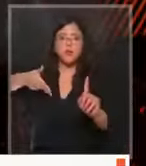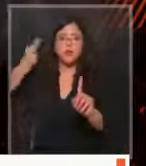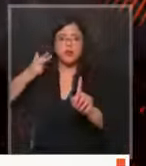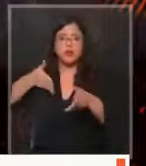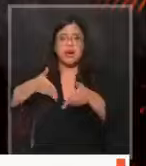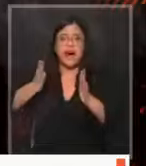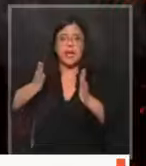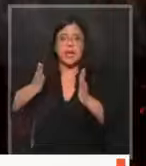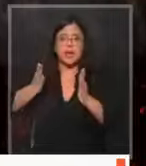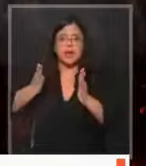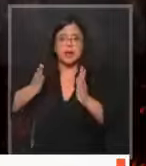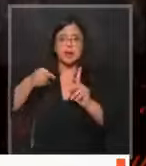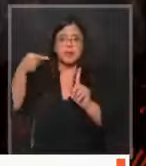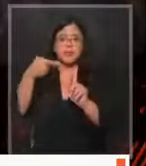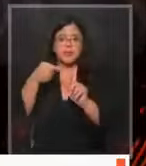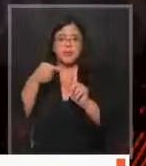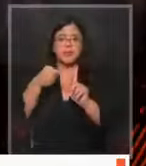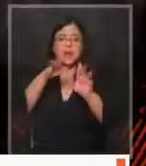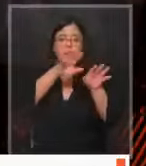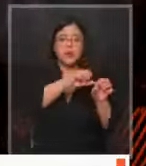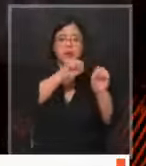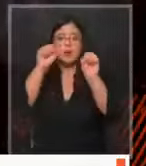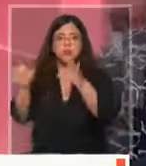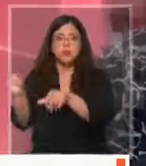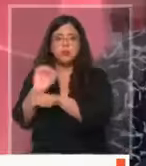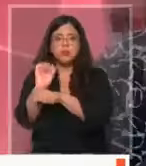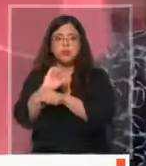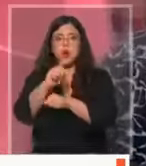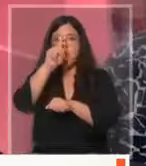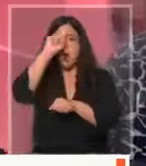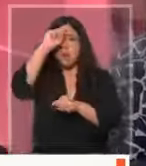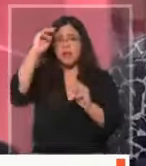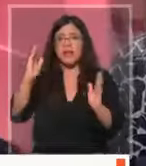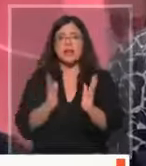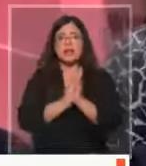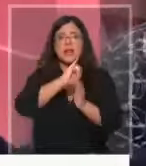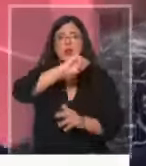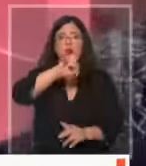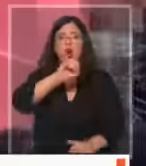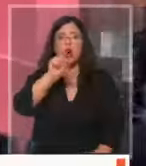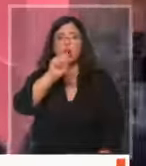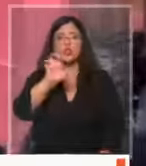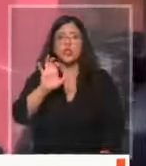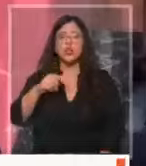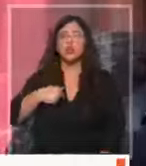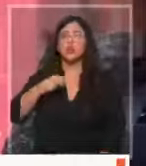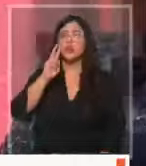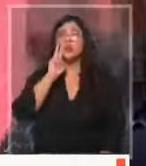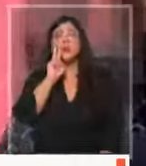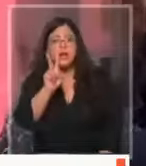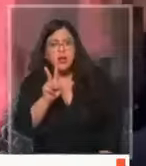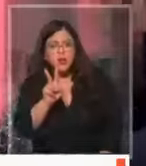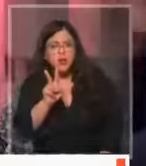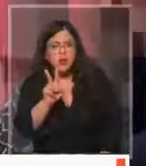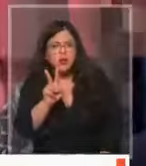pública. La trasladaron en un vehículo al hospital San José. Salgo a la puerta, delivery de